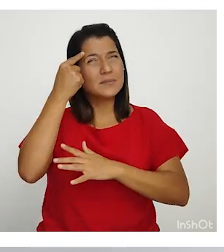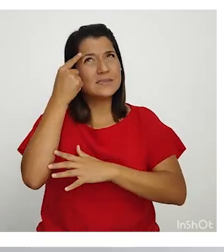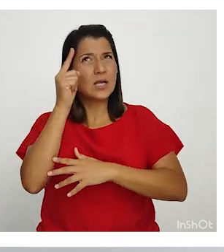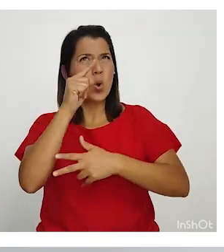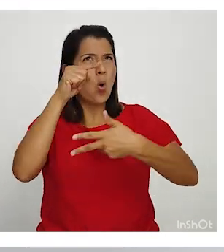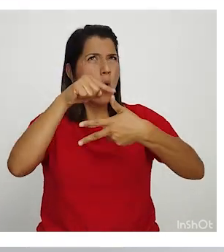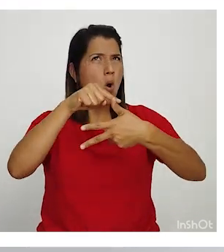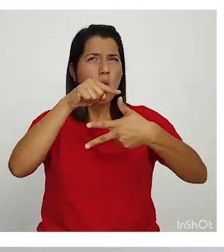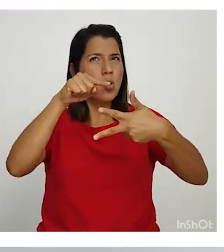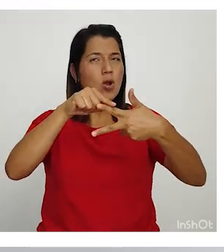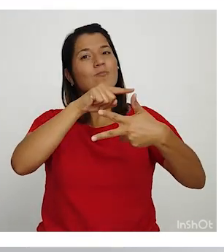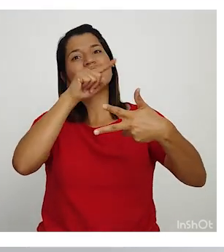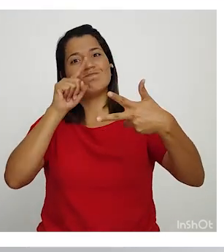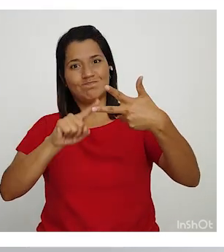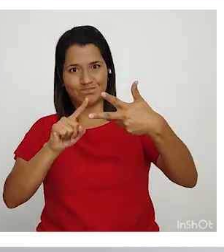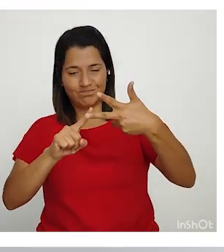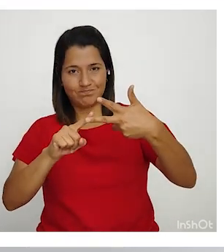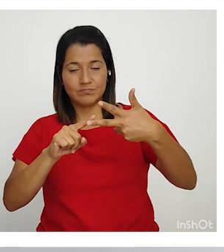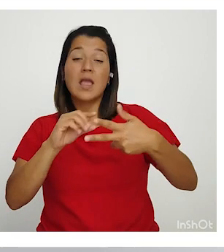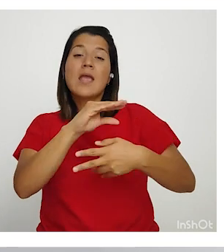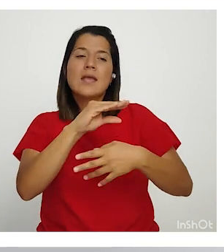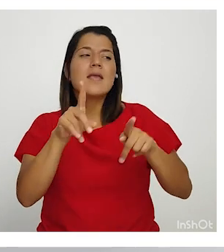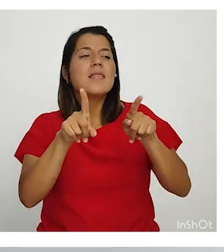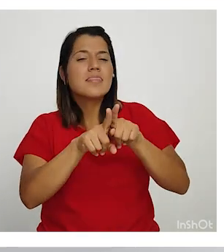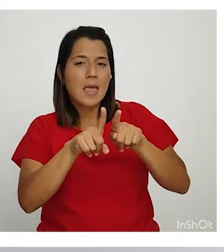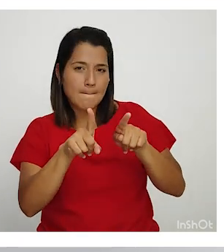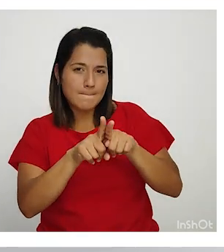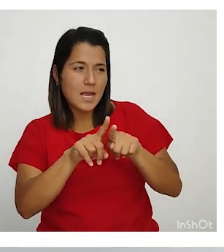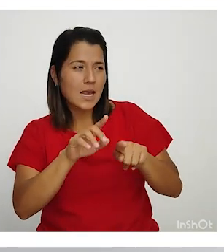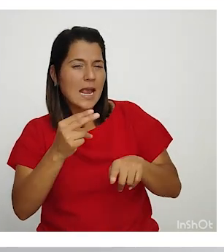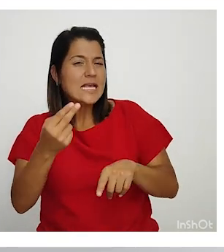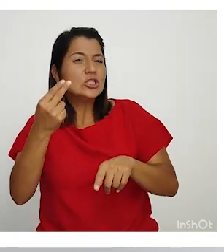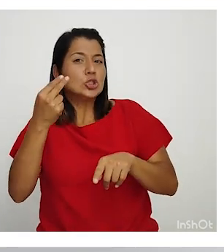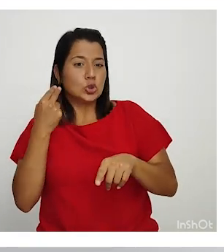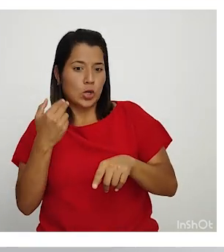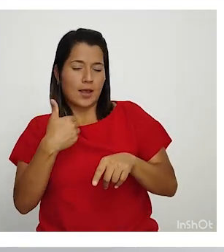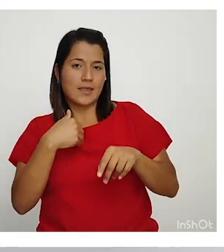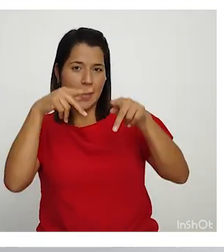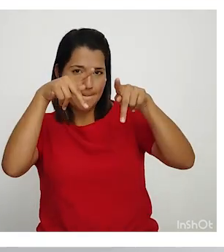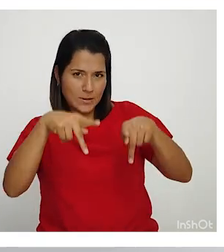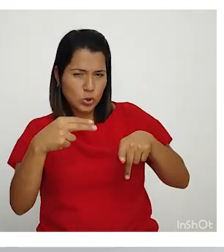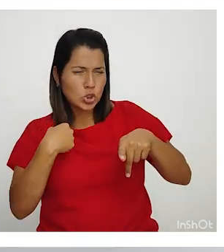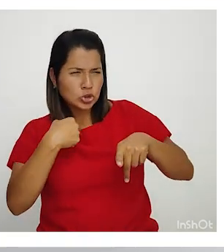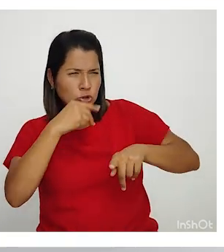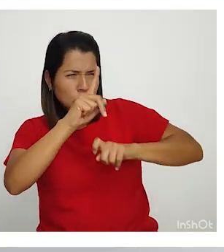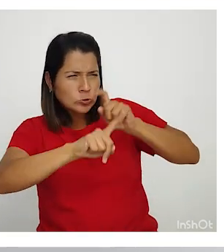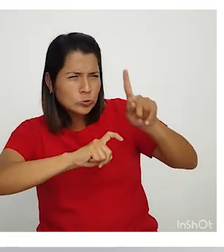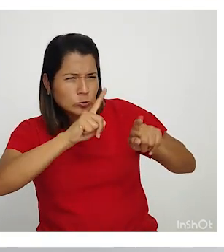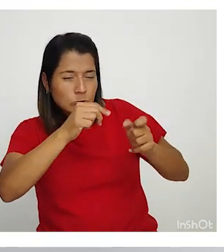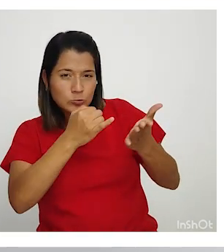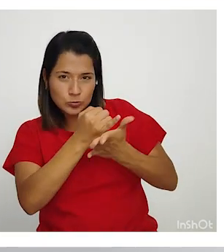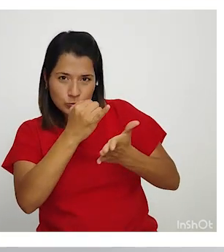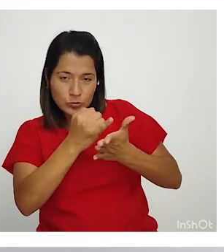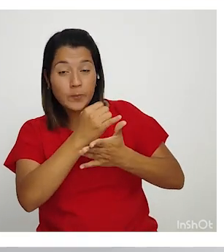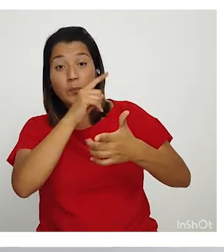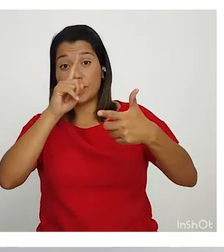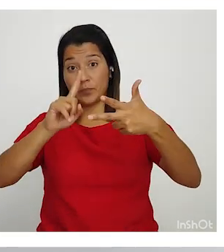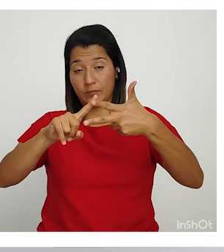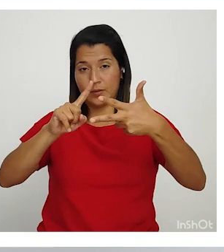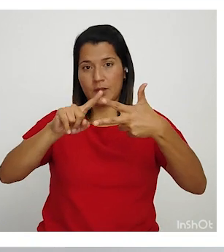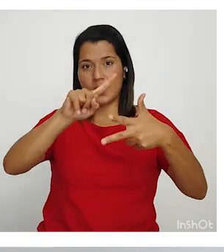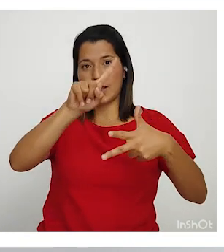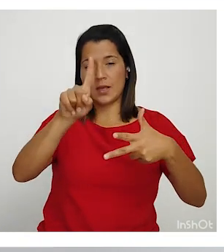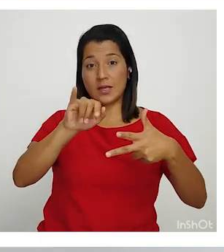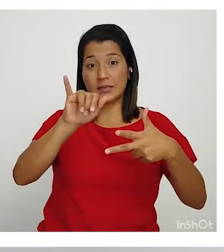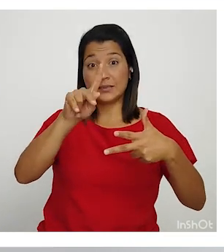la historia, ¿verdad? La historia clínica bien detallada que se le realiza a la persona. En el caso del Zika, sí es una enfermedad un poco